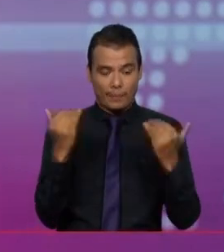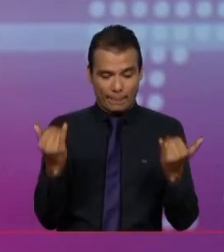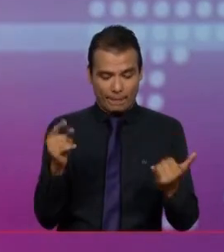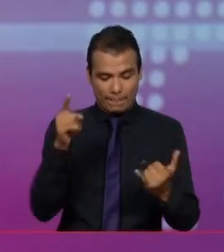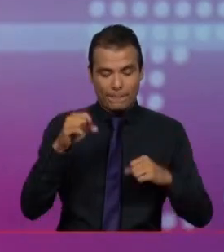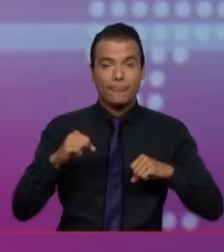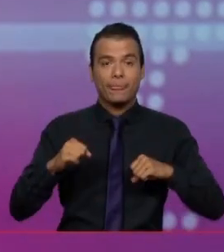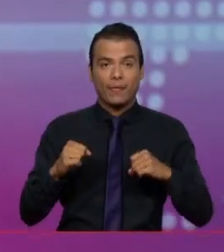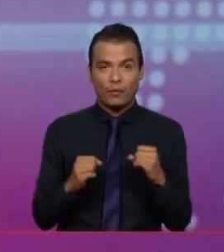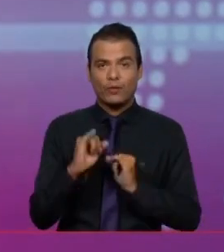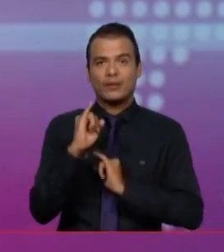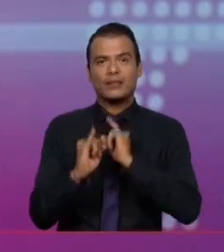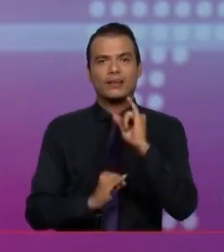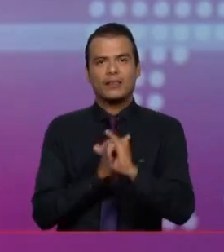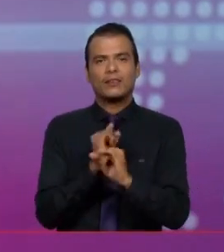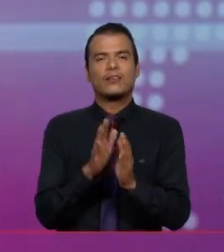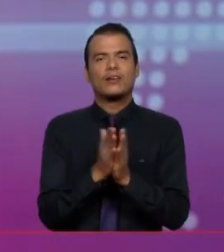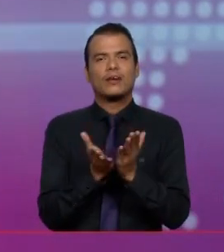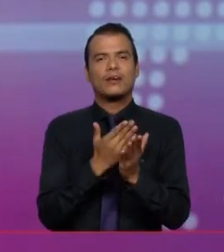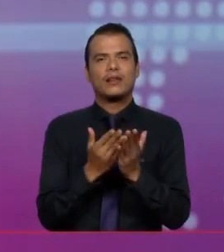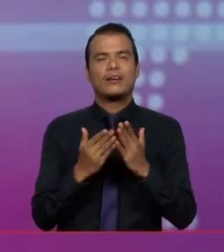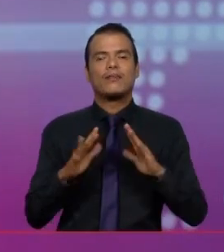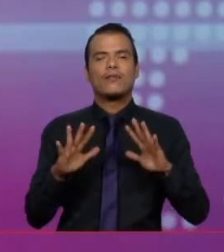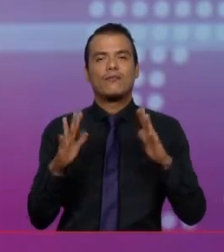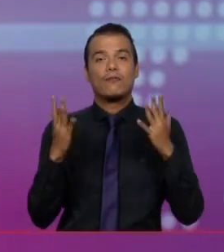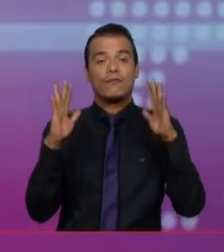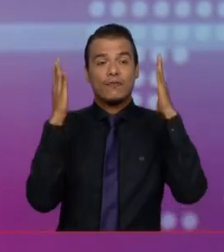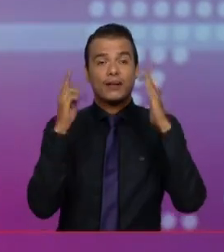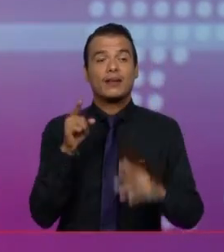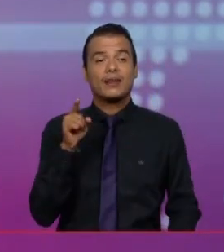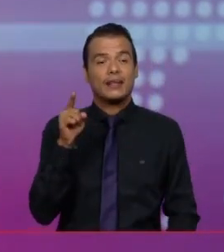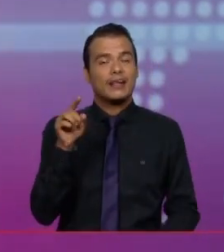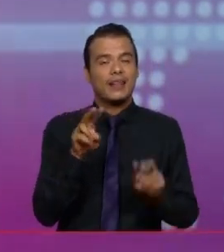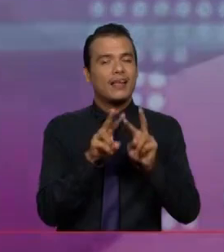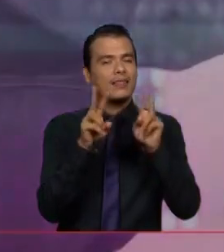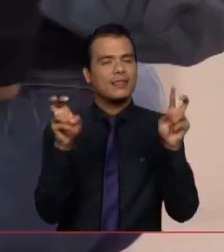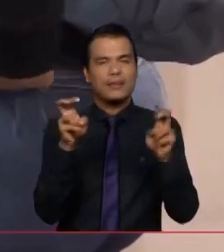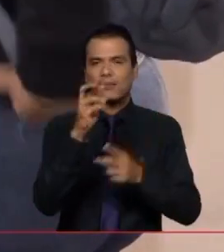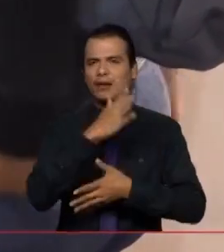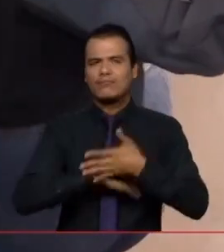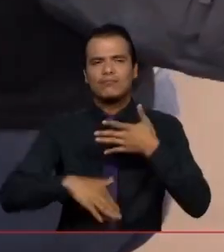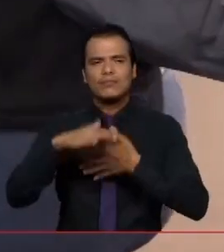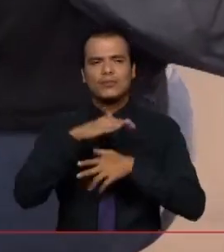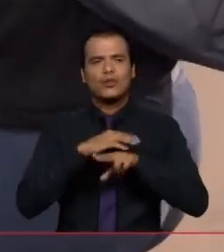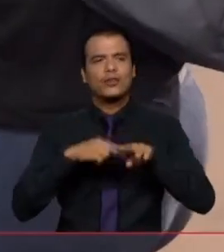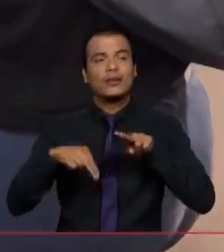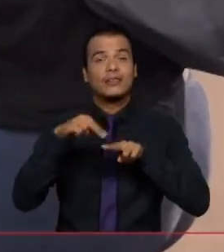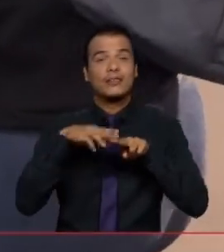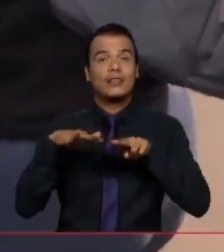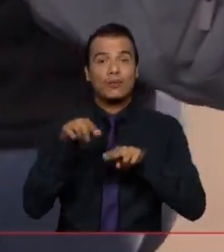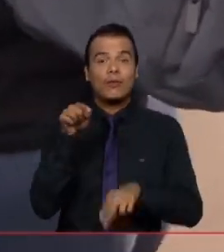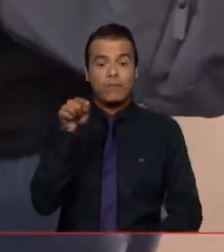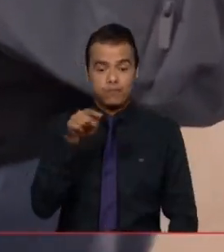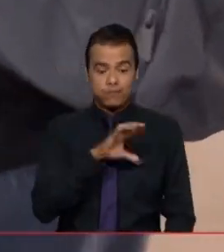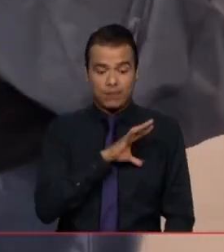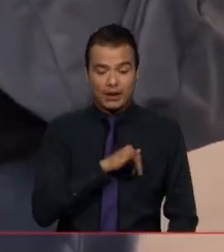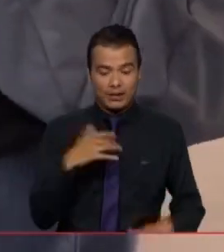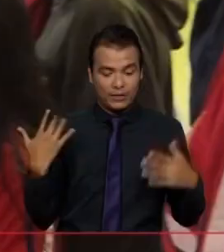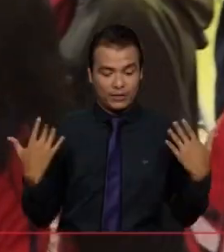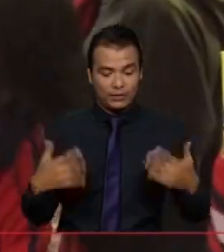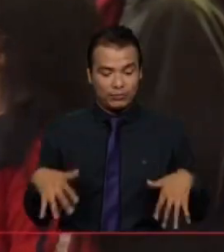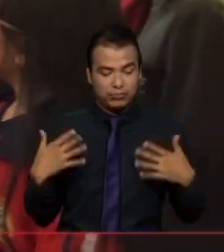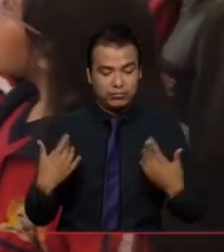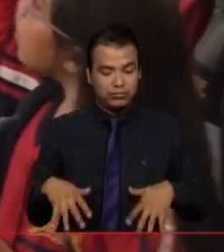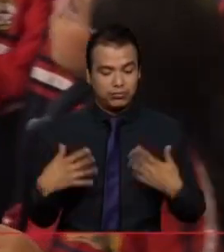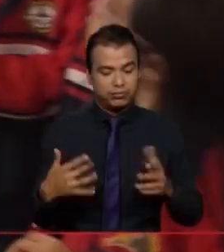Hoy, desde la Feria Internacional del Libro de Bogotá, se lee la naturaleza. Cali también se hizo presente para dar a conocer todo